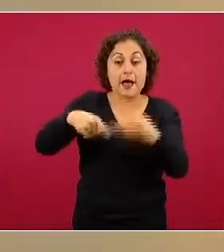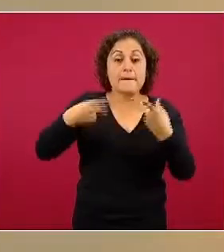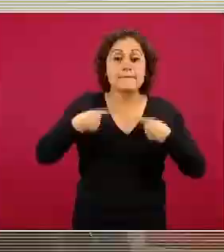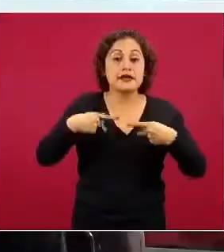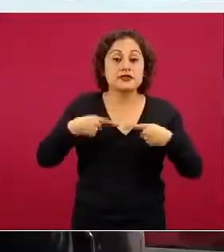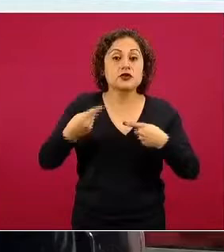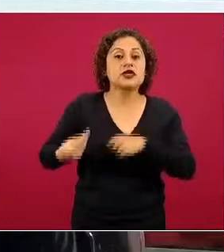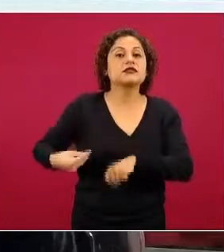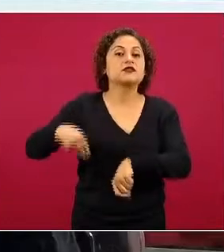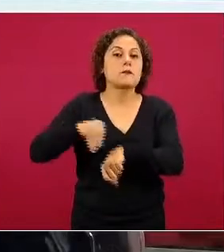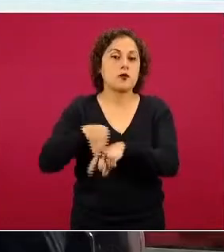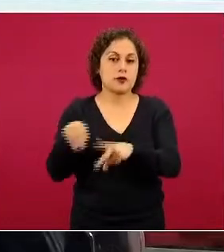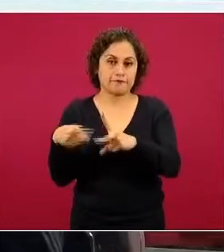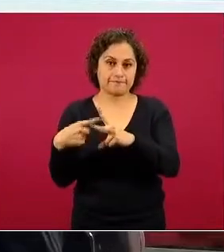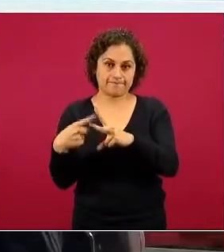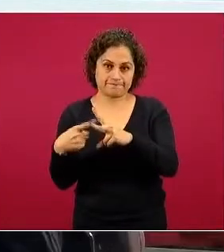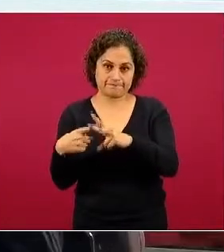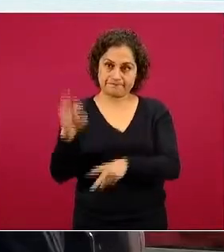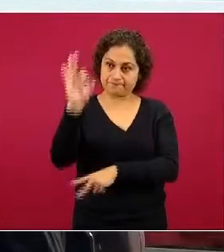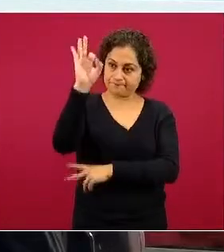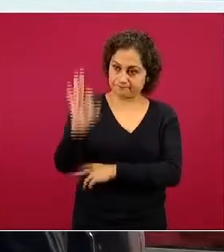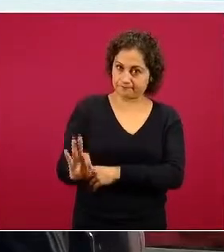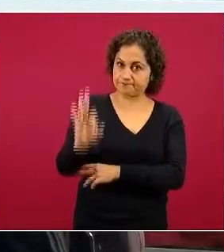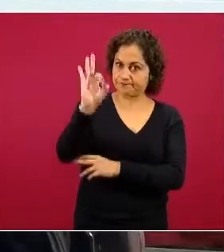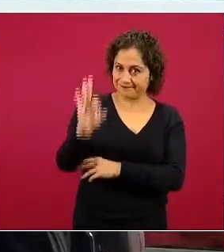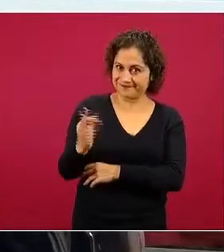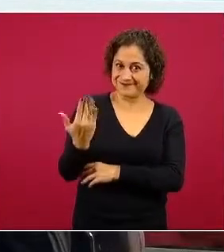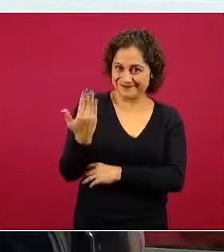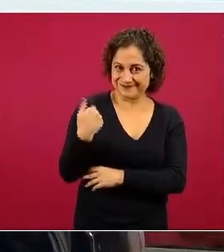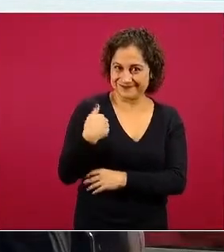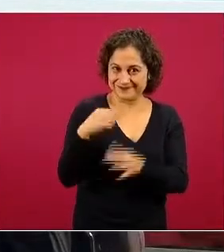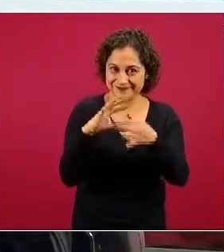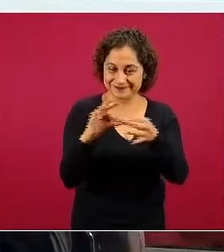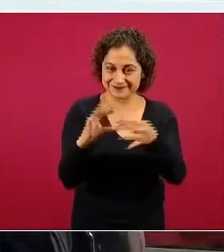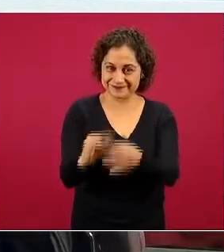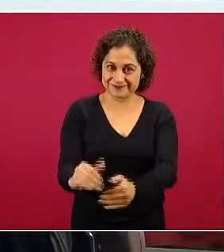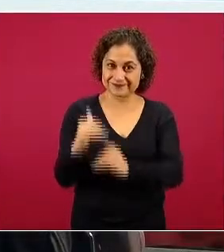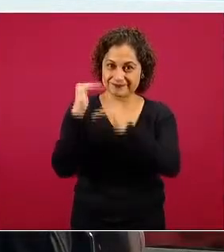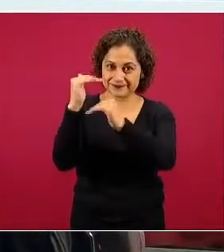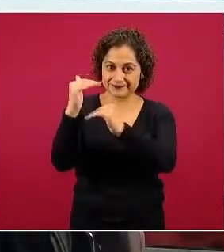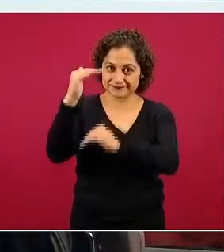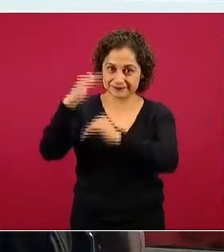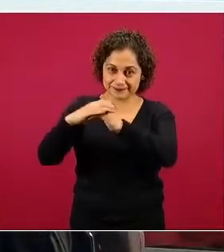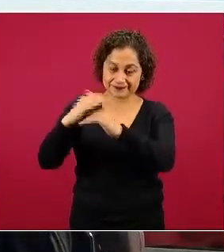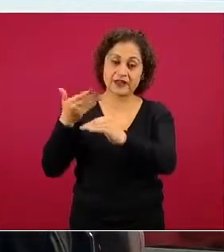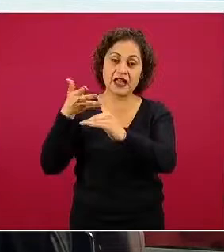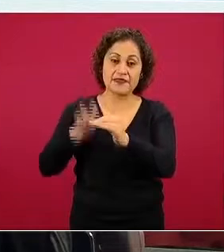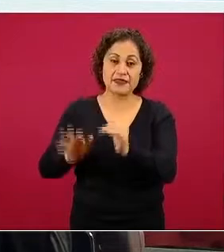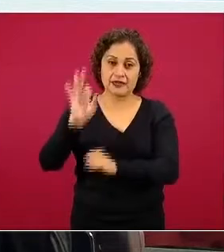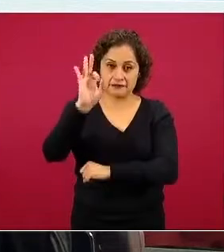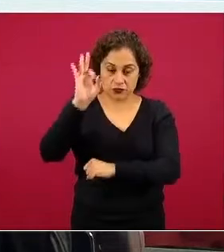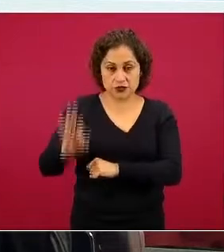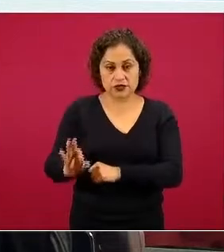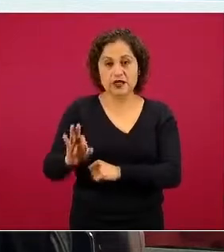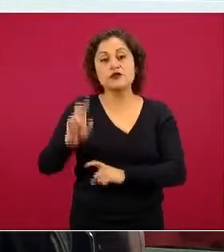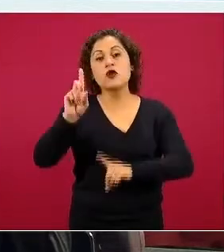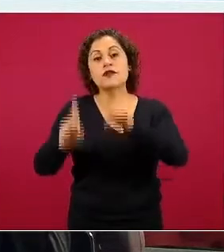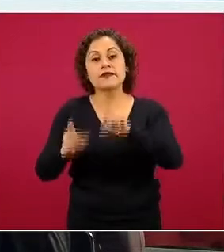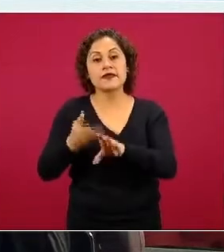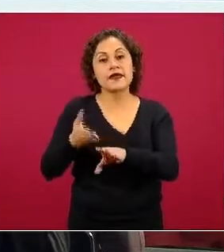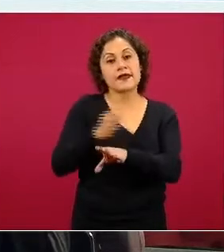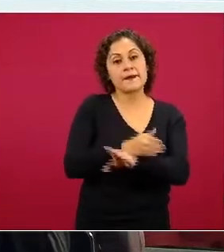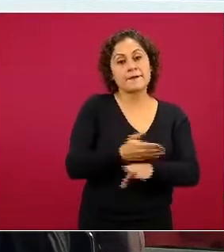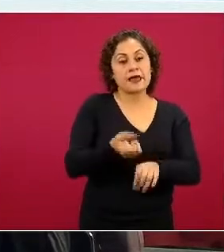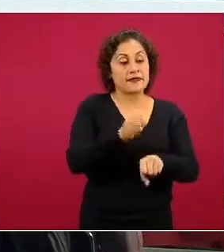el porcentaje de positividad que vimos anteriormente, de acuerdo a la semana